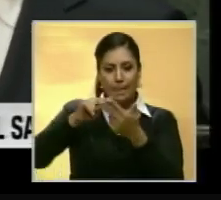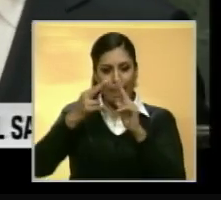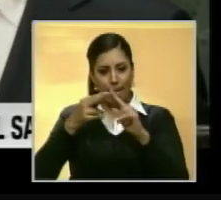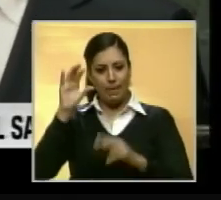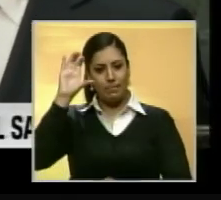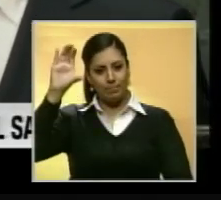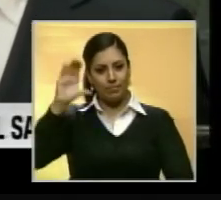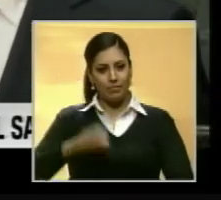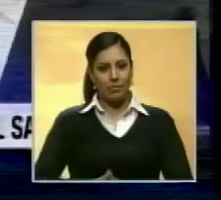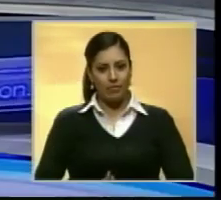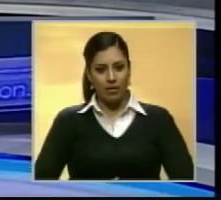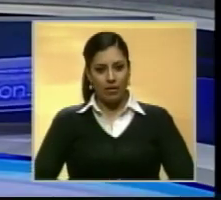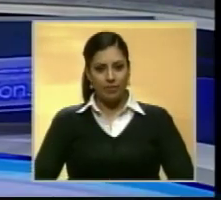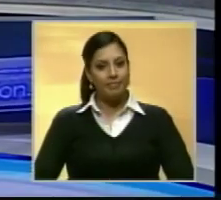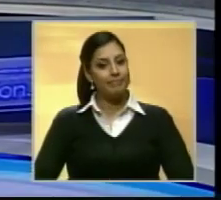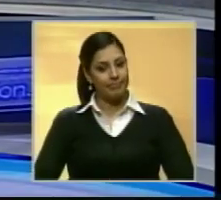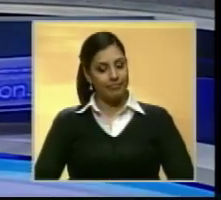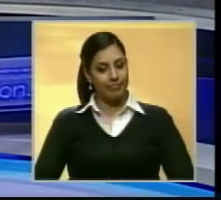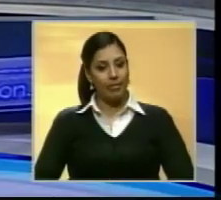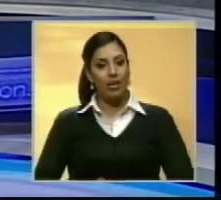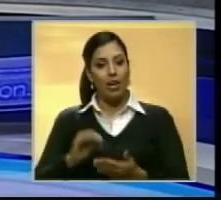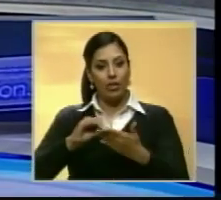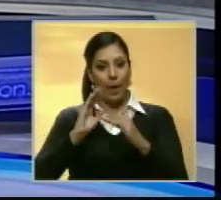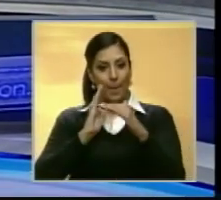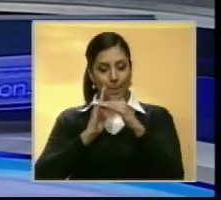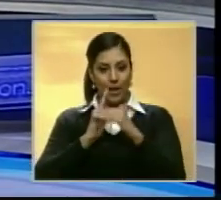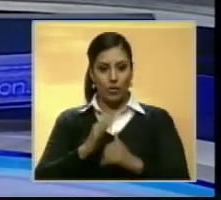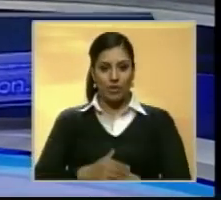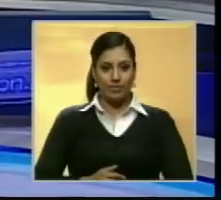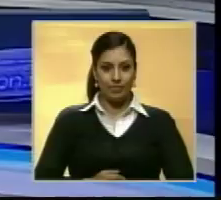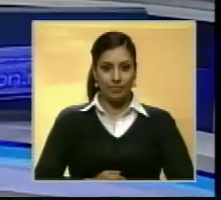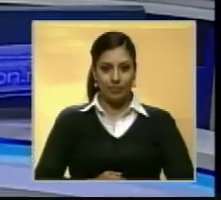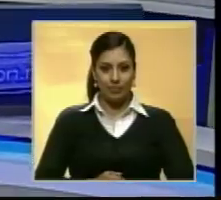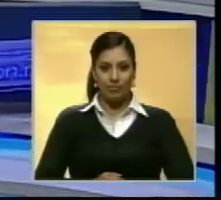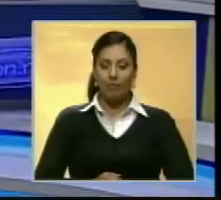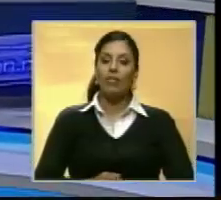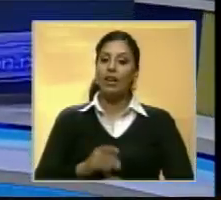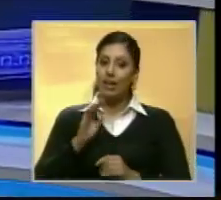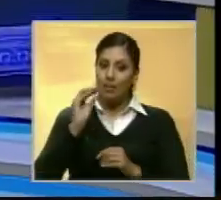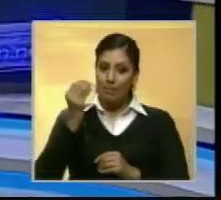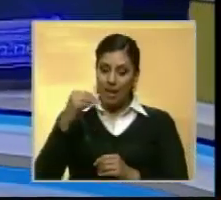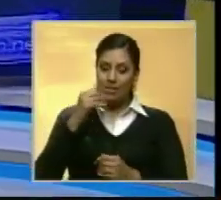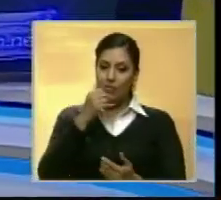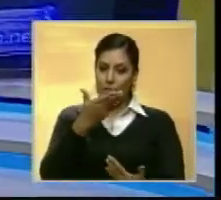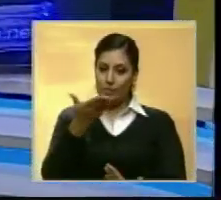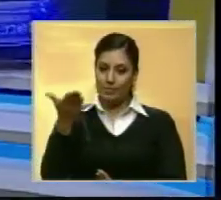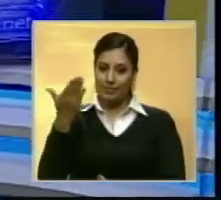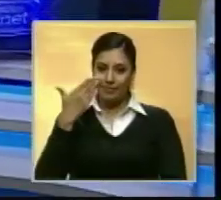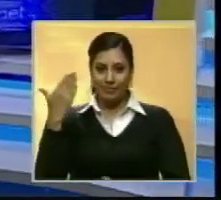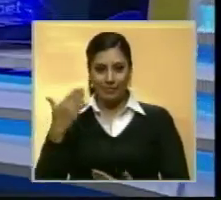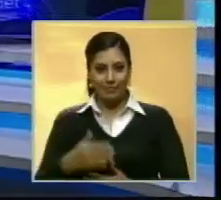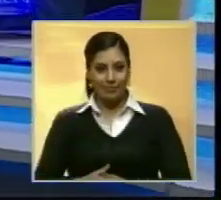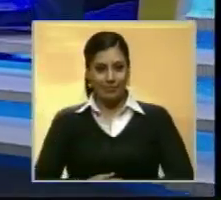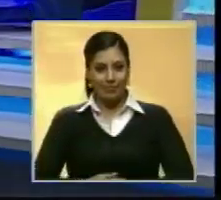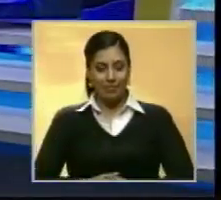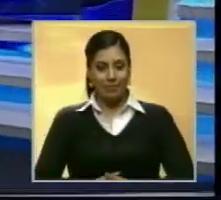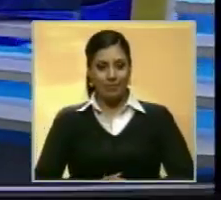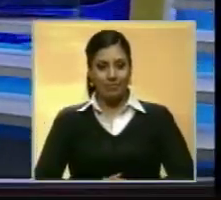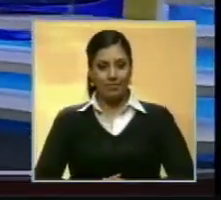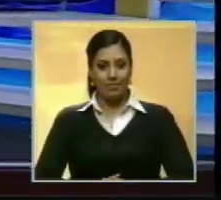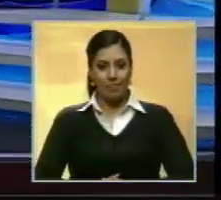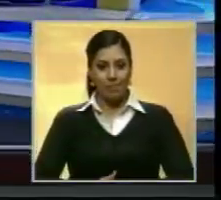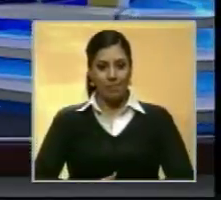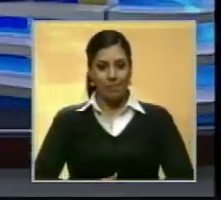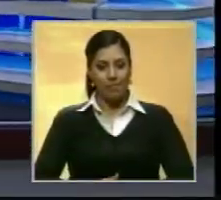en su país. Amigos, es momento de hacer nuestra primera pausa. Quédense allí, venimos con más información.